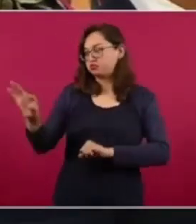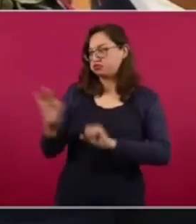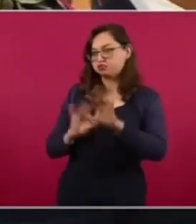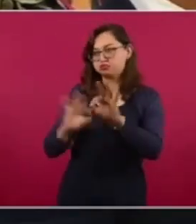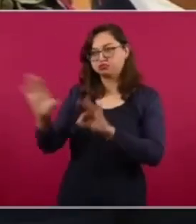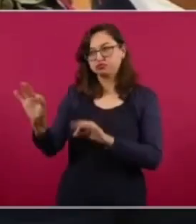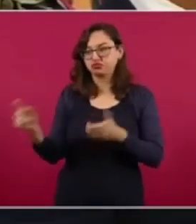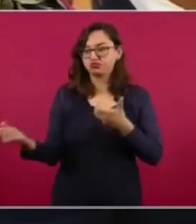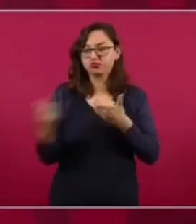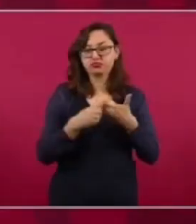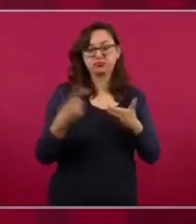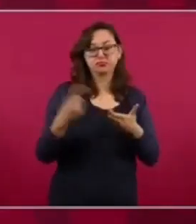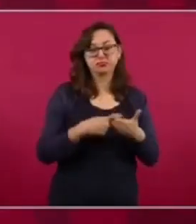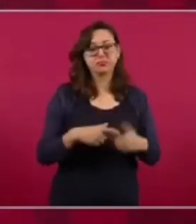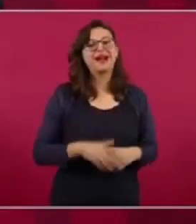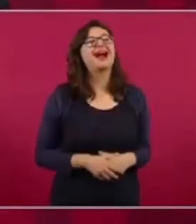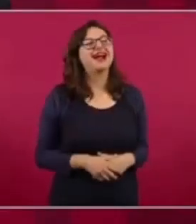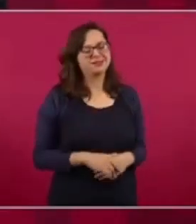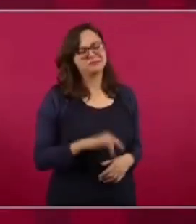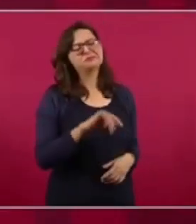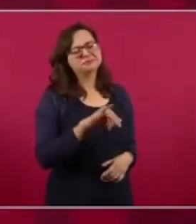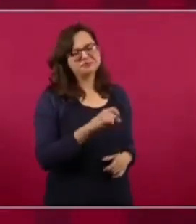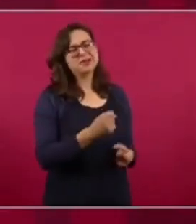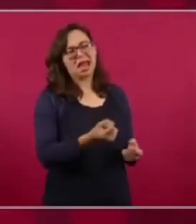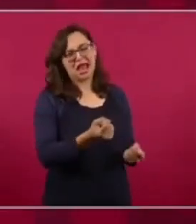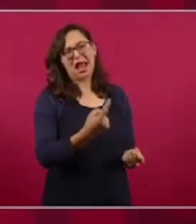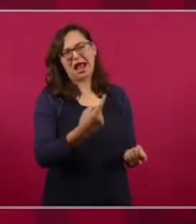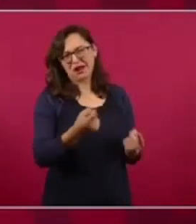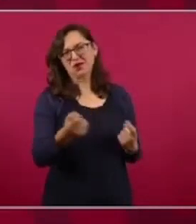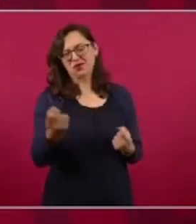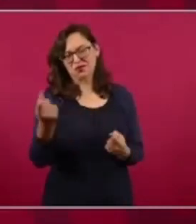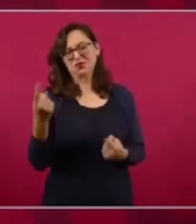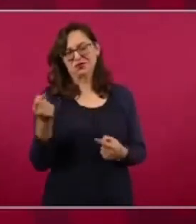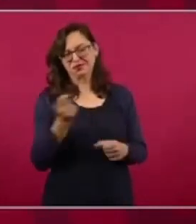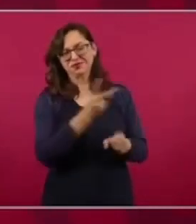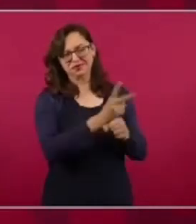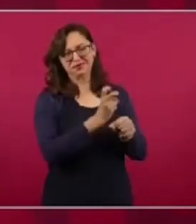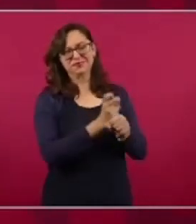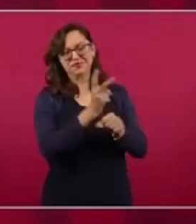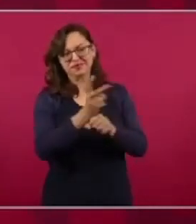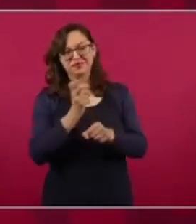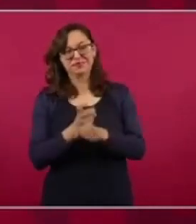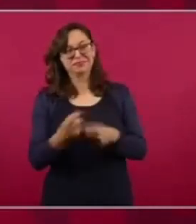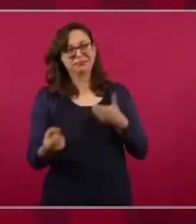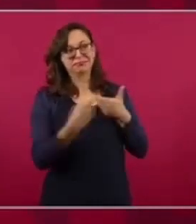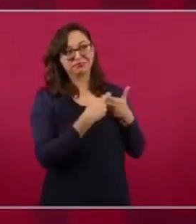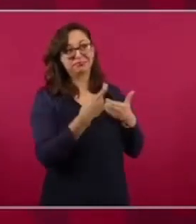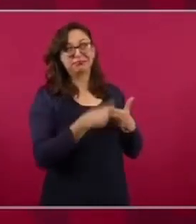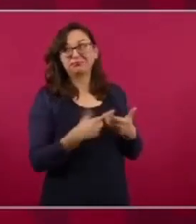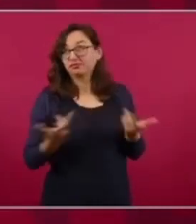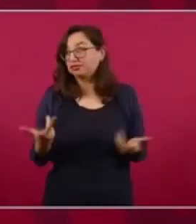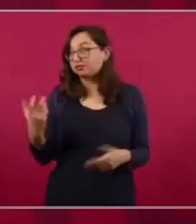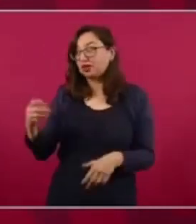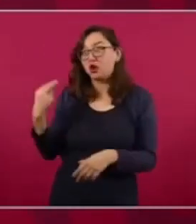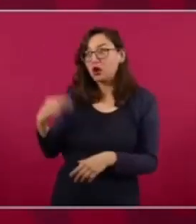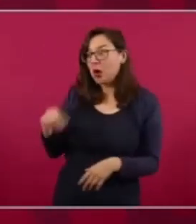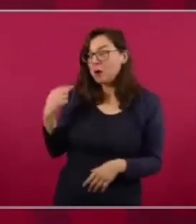¿Algún nombre ahí? Ah, no. No, es de Oaxaca, de Hidalgo.